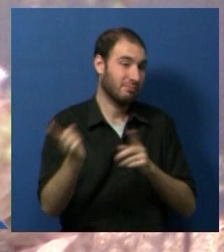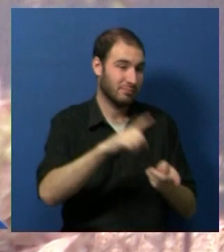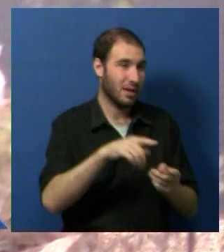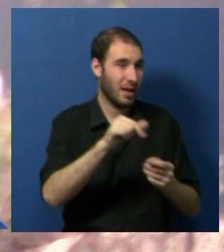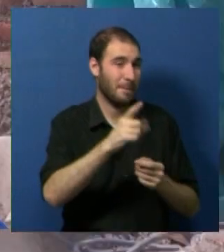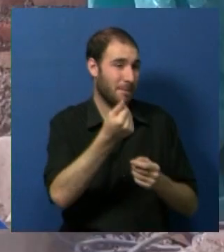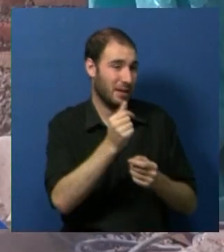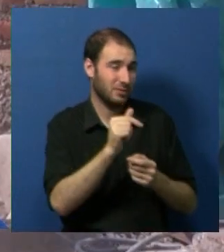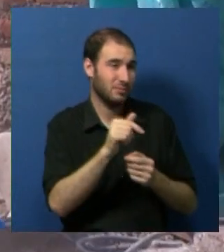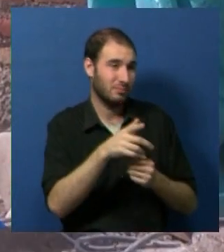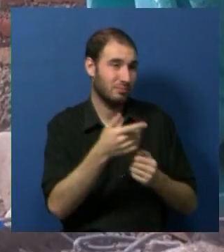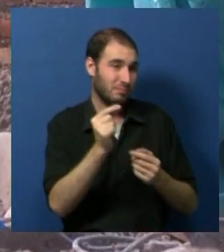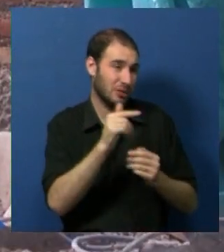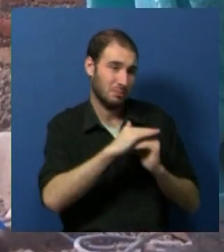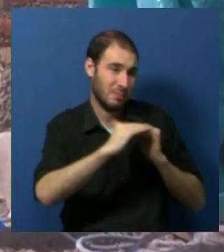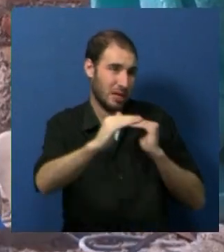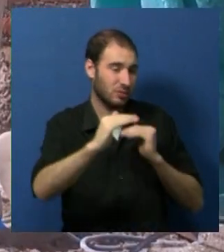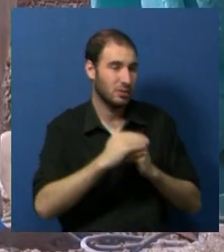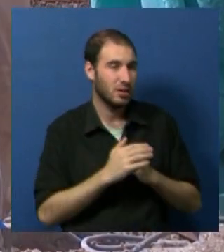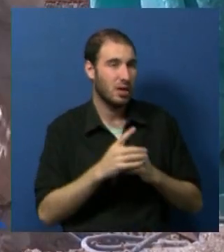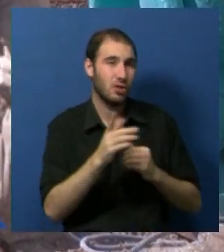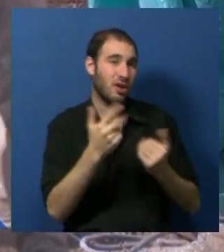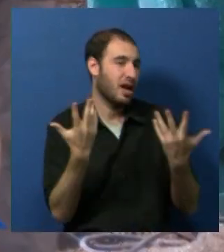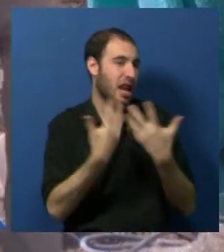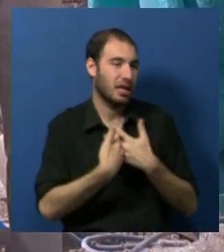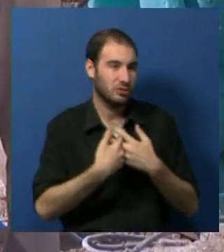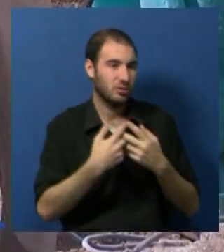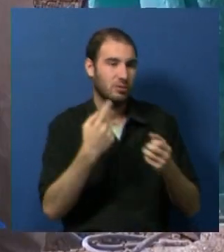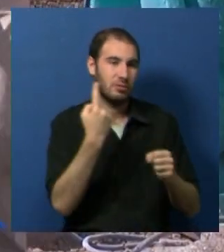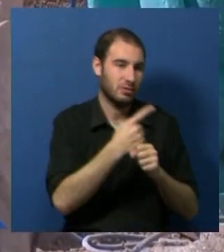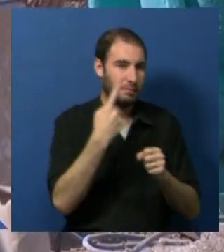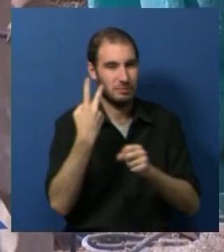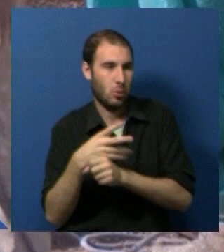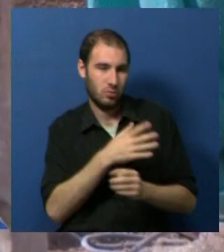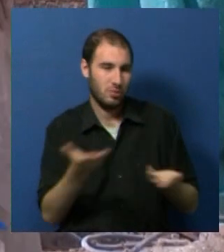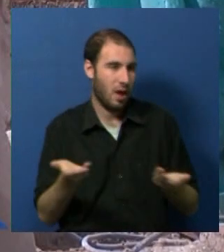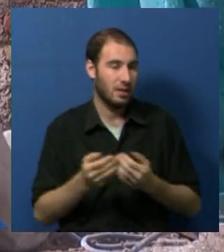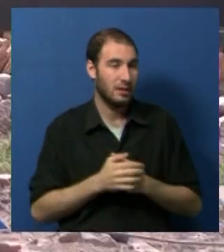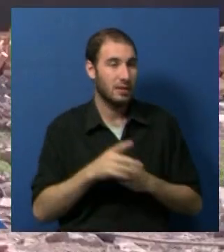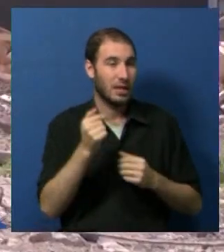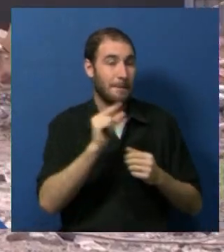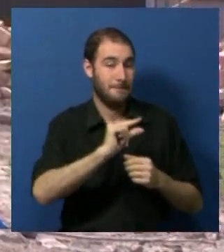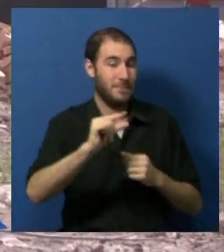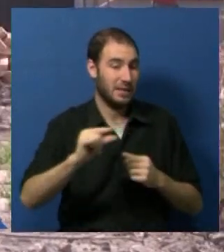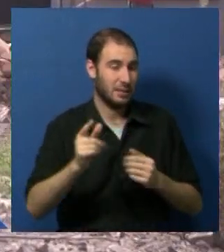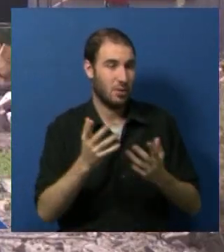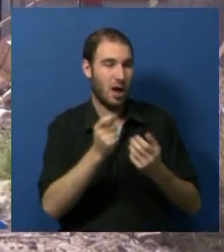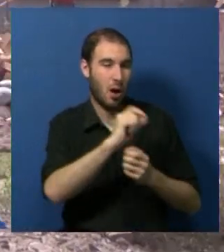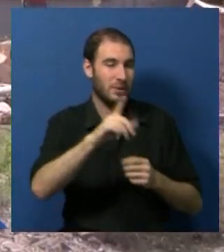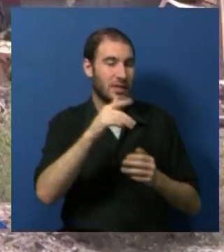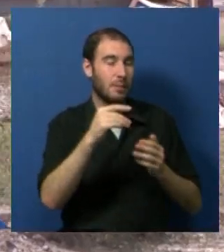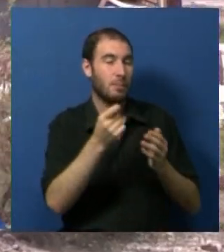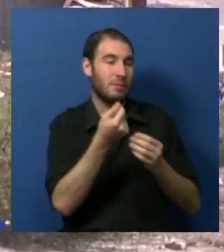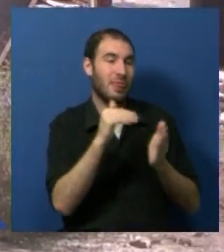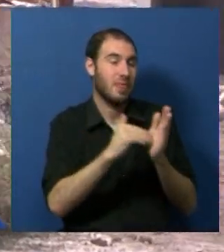en un precio, incide en un precio menor. Todo es una relación causa-efecto. Y obviamente que estos créditos ajustados, ya sea por el